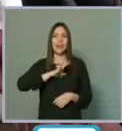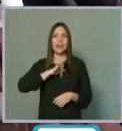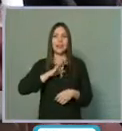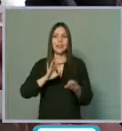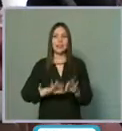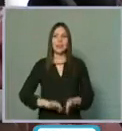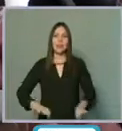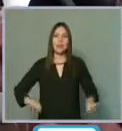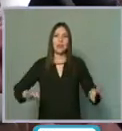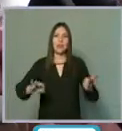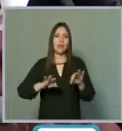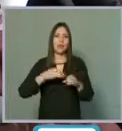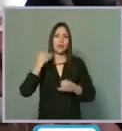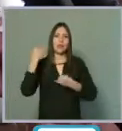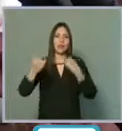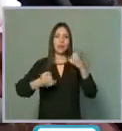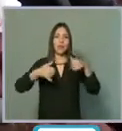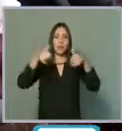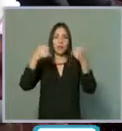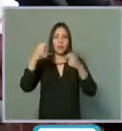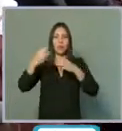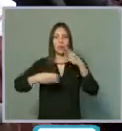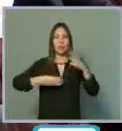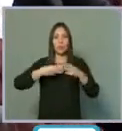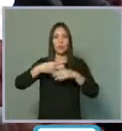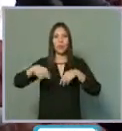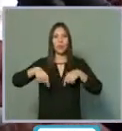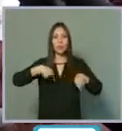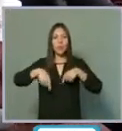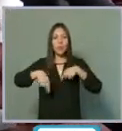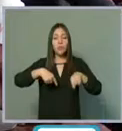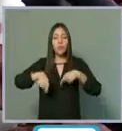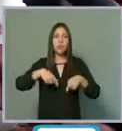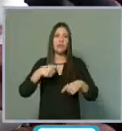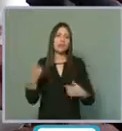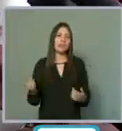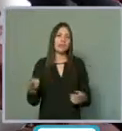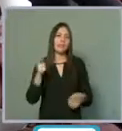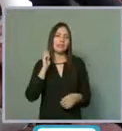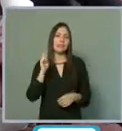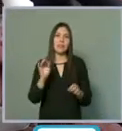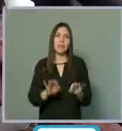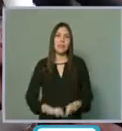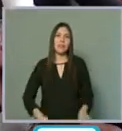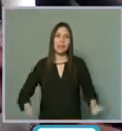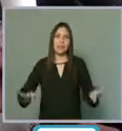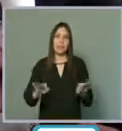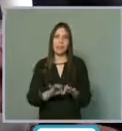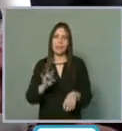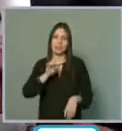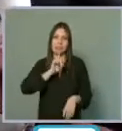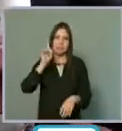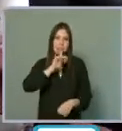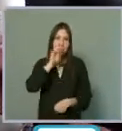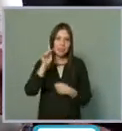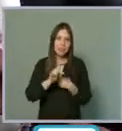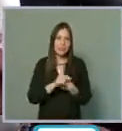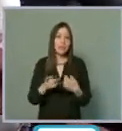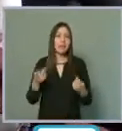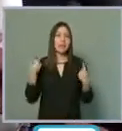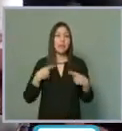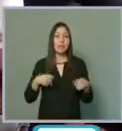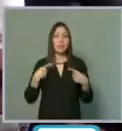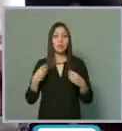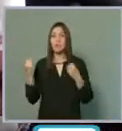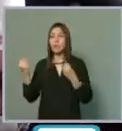tan grande y estar en un país donde fútbol es algo tan importante que la gente para su